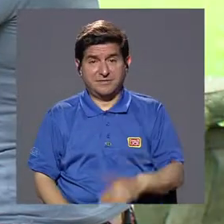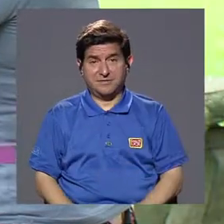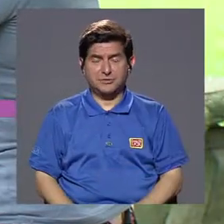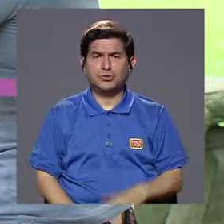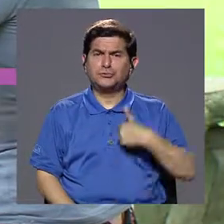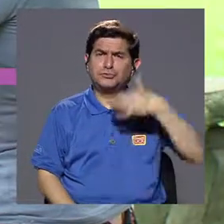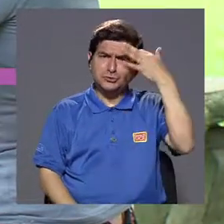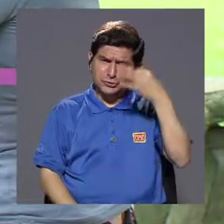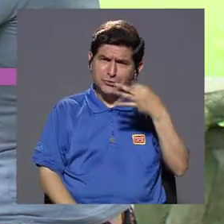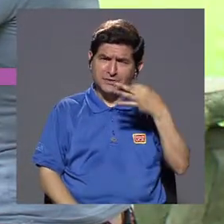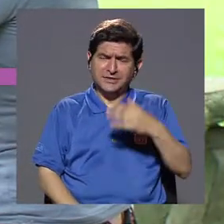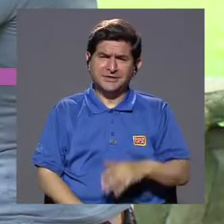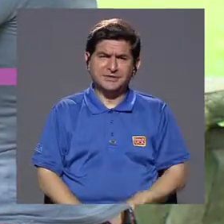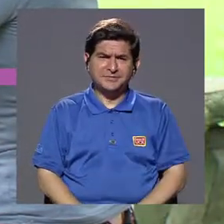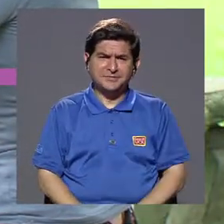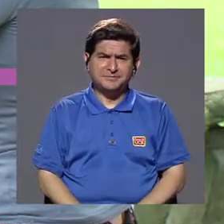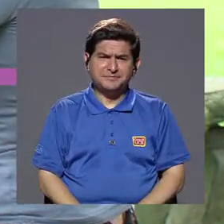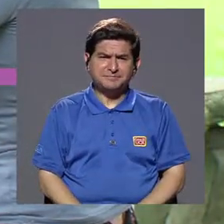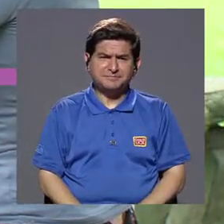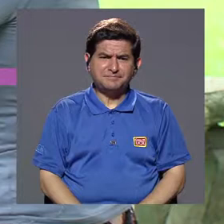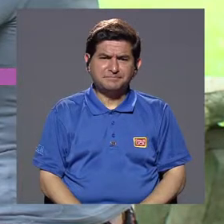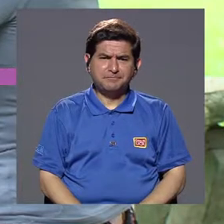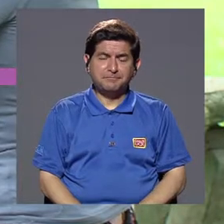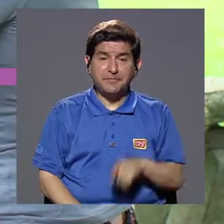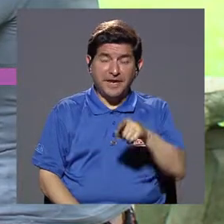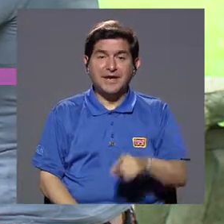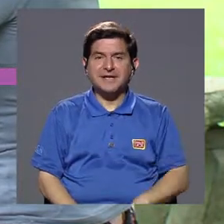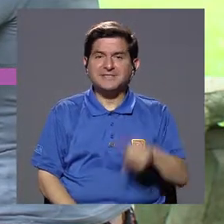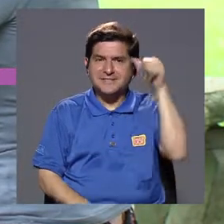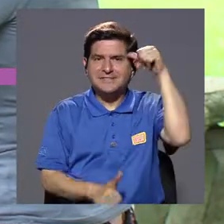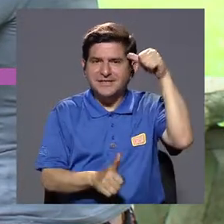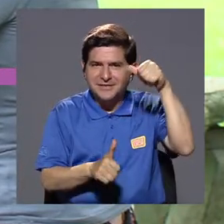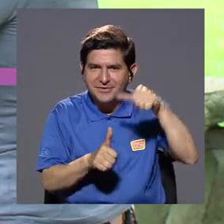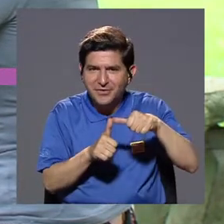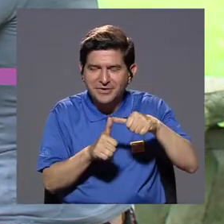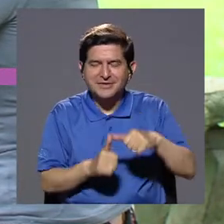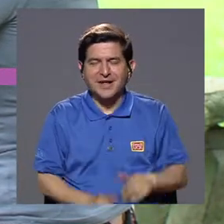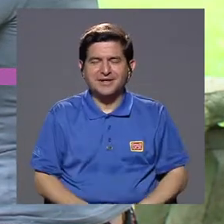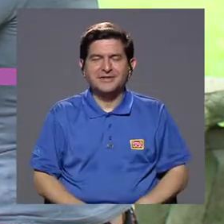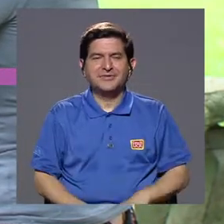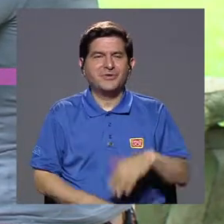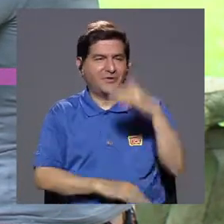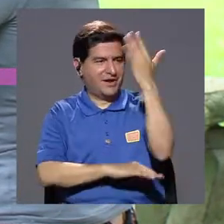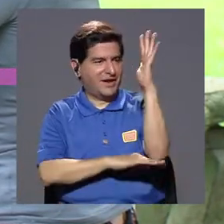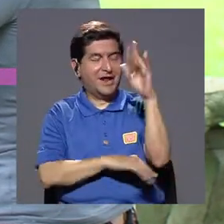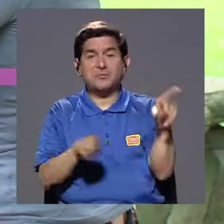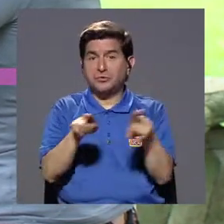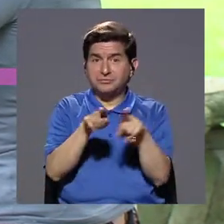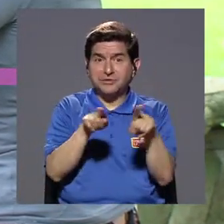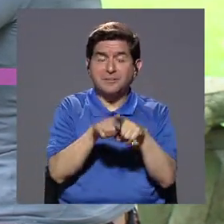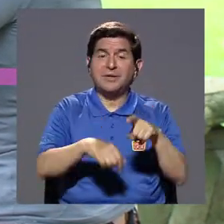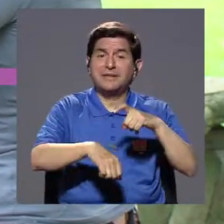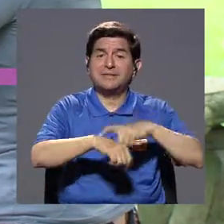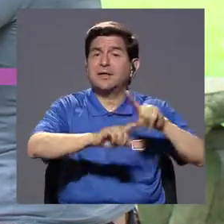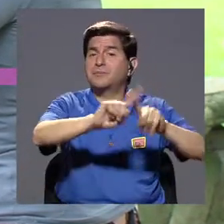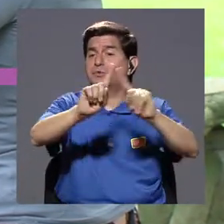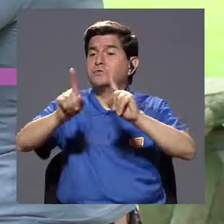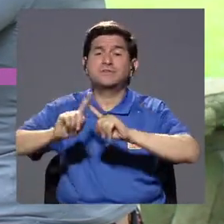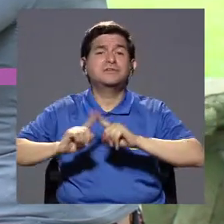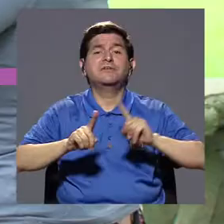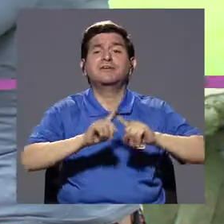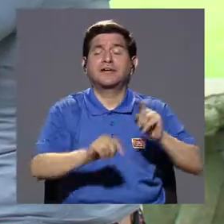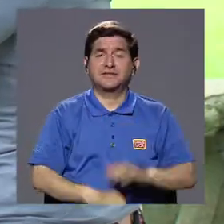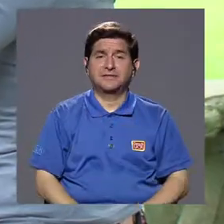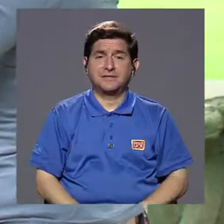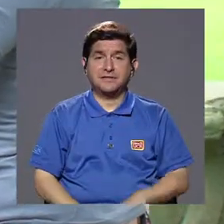en este recurso metafórico con con el árbol es pensar que también hay tiempos un tiempo de un verano